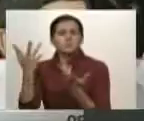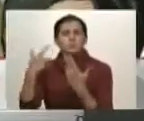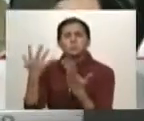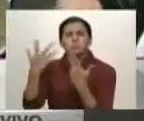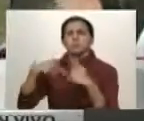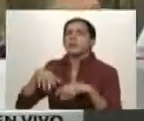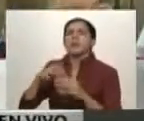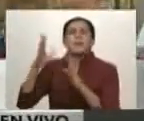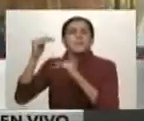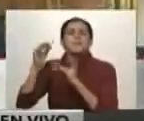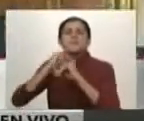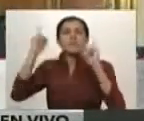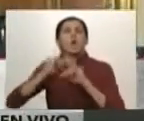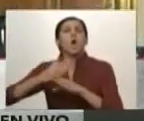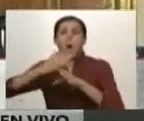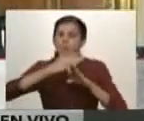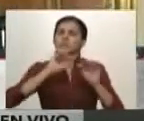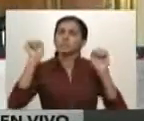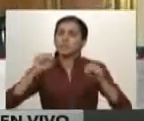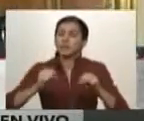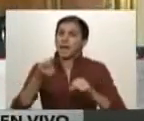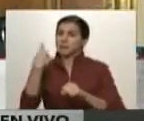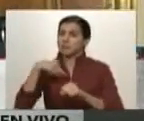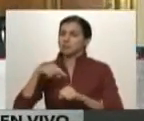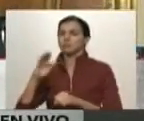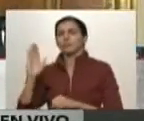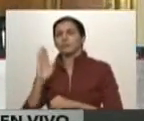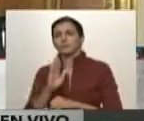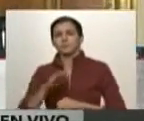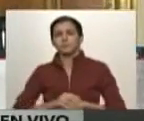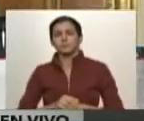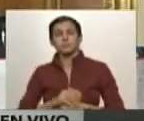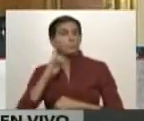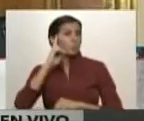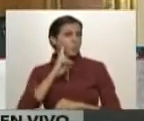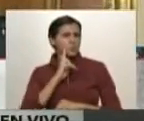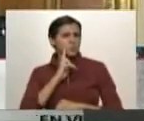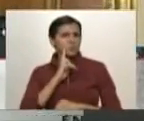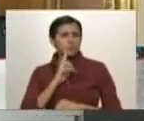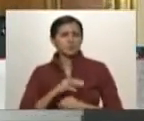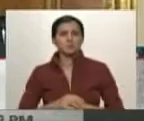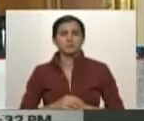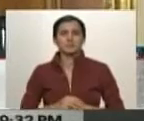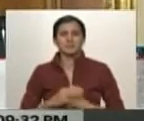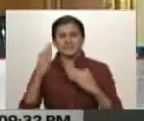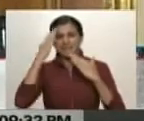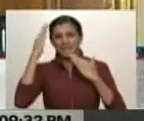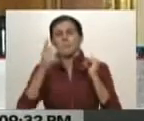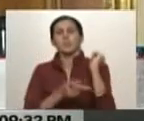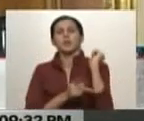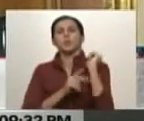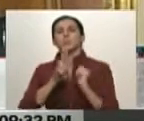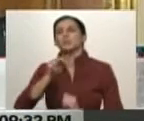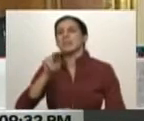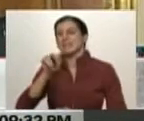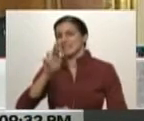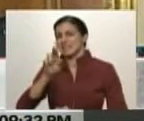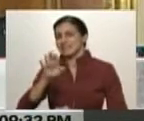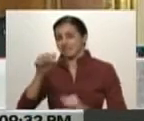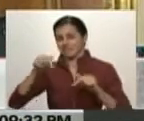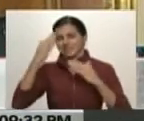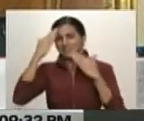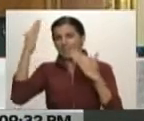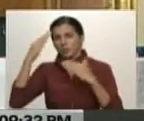esperanzas su felicidad ayer yo venía allá en el estado bolívar por el eje atlántico un saludo la parroquia unare desde aquí